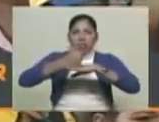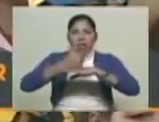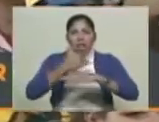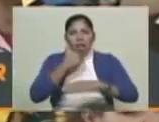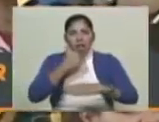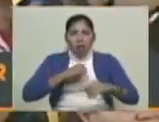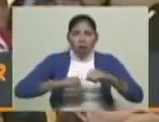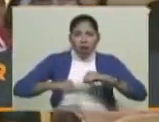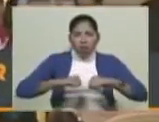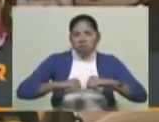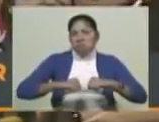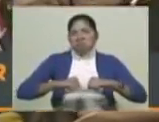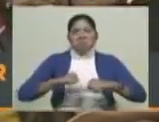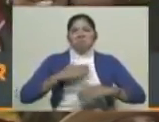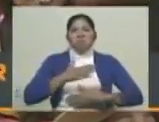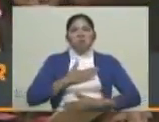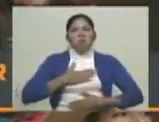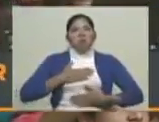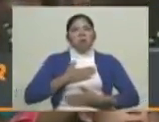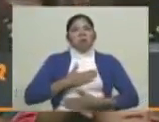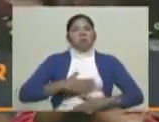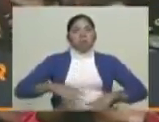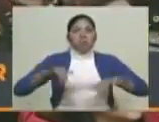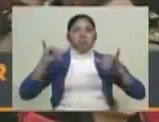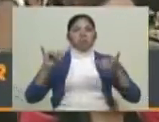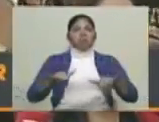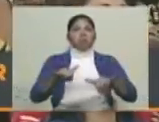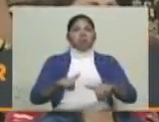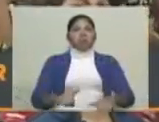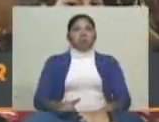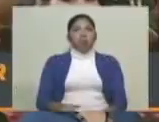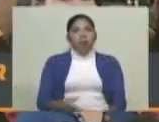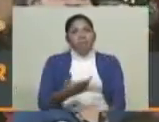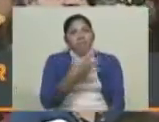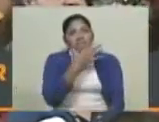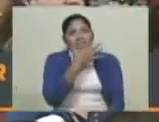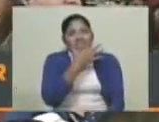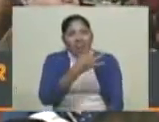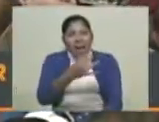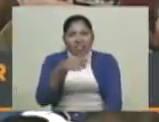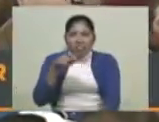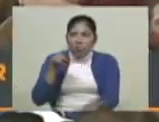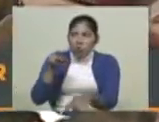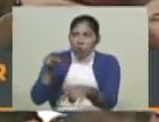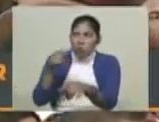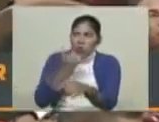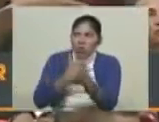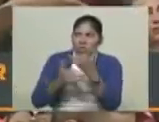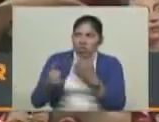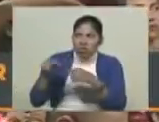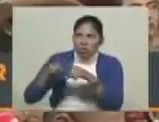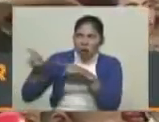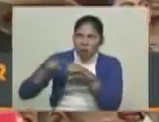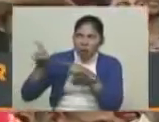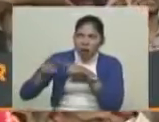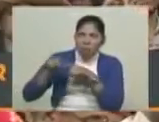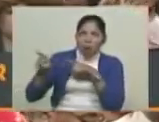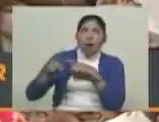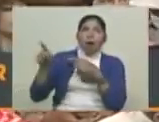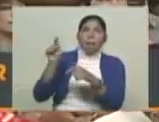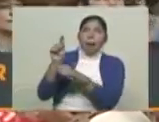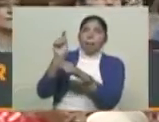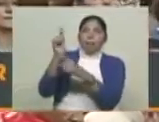para que las cosas se arreglaran. Es muy fácil criticar al compañero Nicolás Maduro.